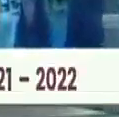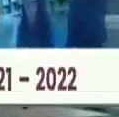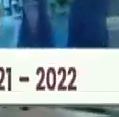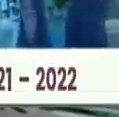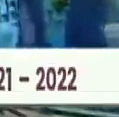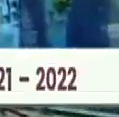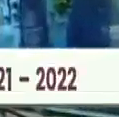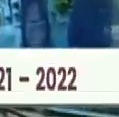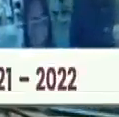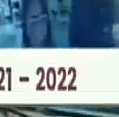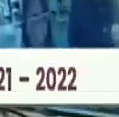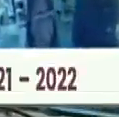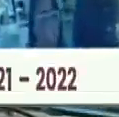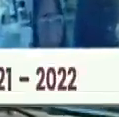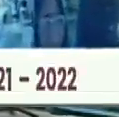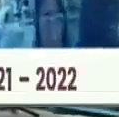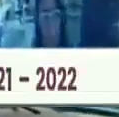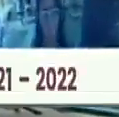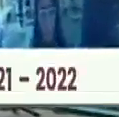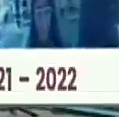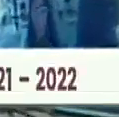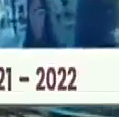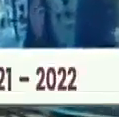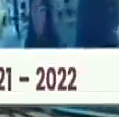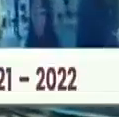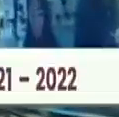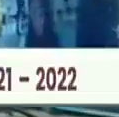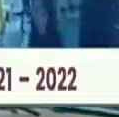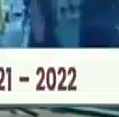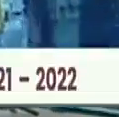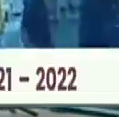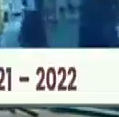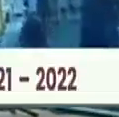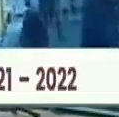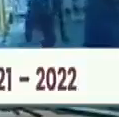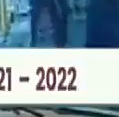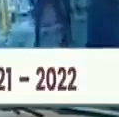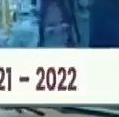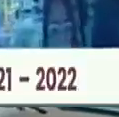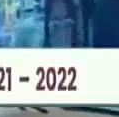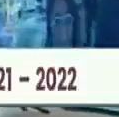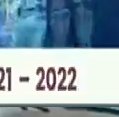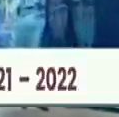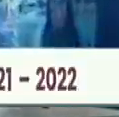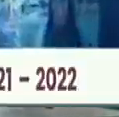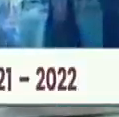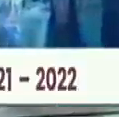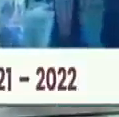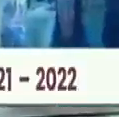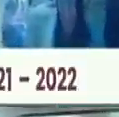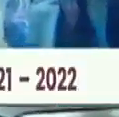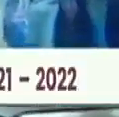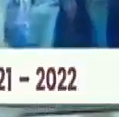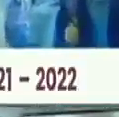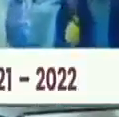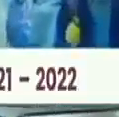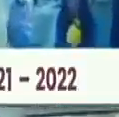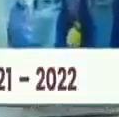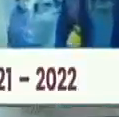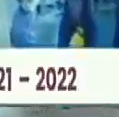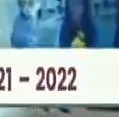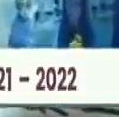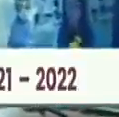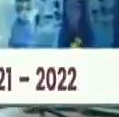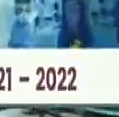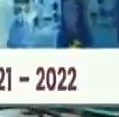aumentada. Entonces, con la cámara sirve como sensor. Ajá. La casa, en la mascarilla, la mano. Ahí va aumentando